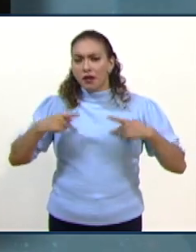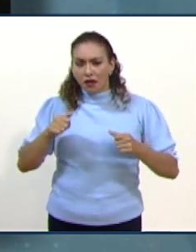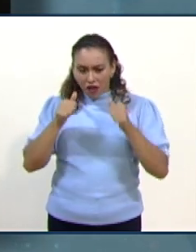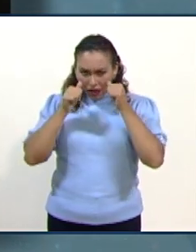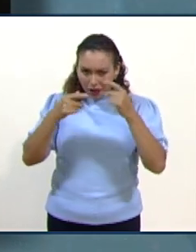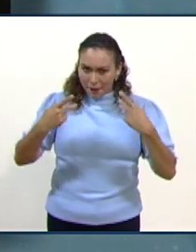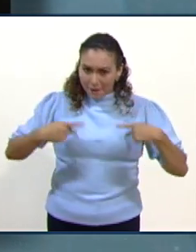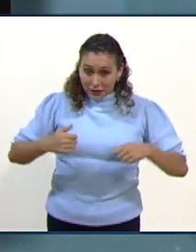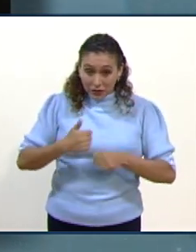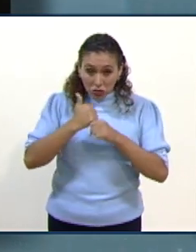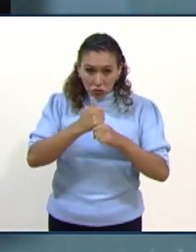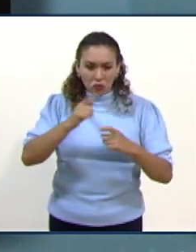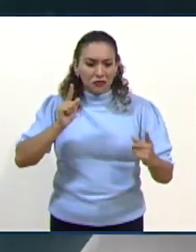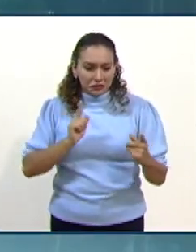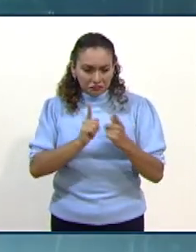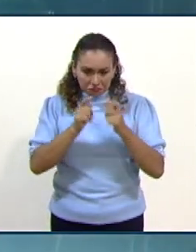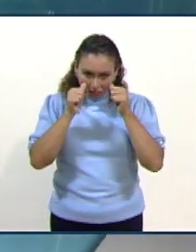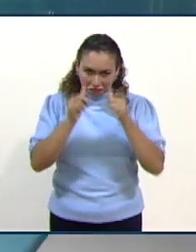a quienes más lo necesitan.